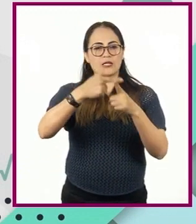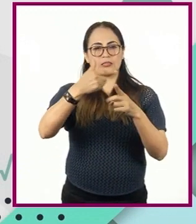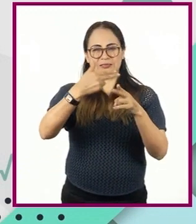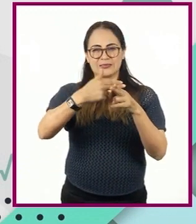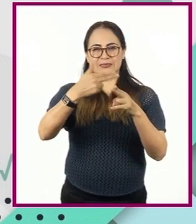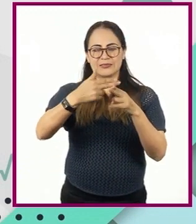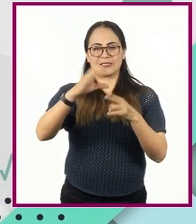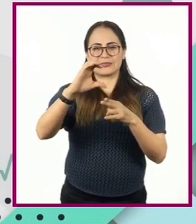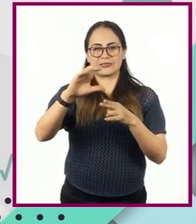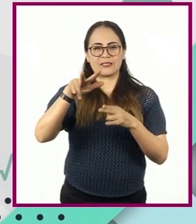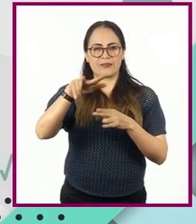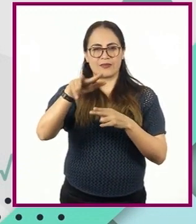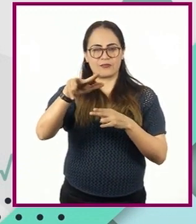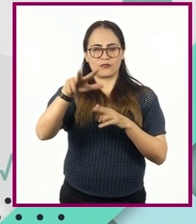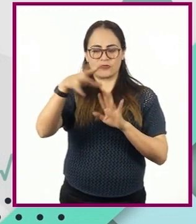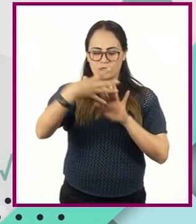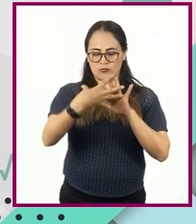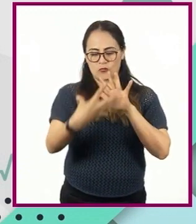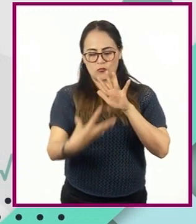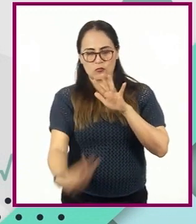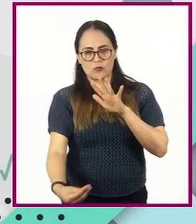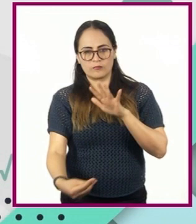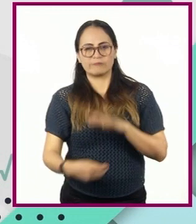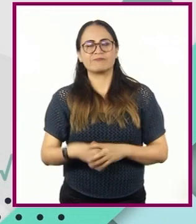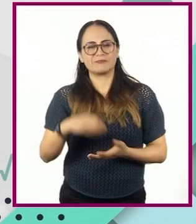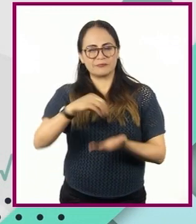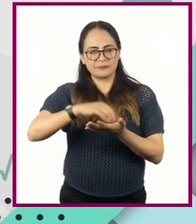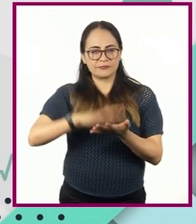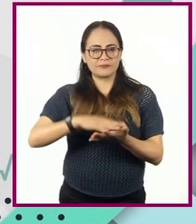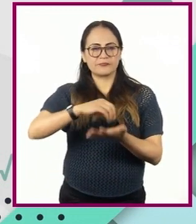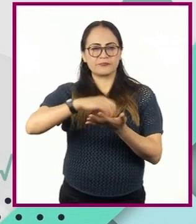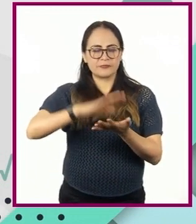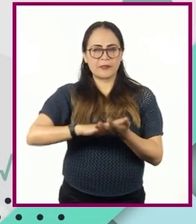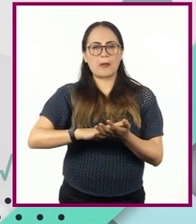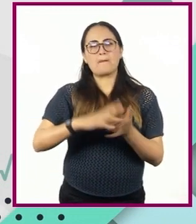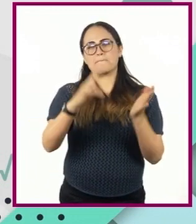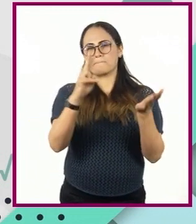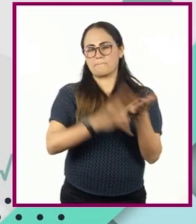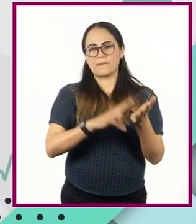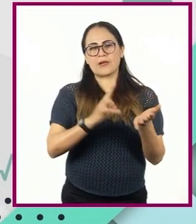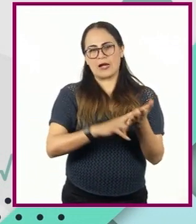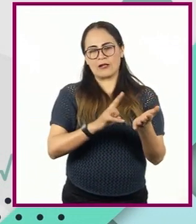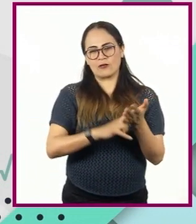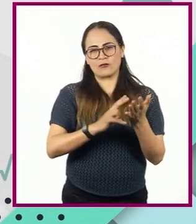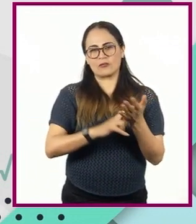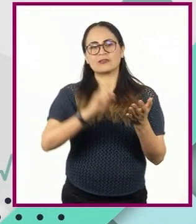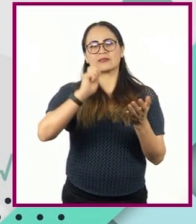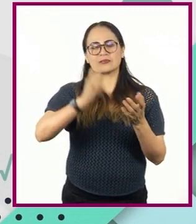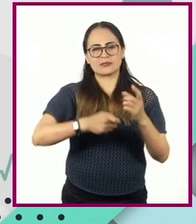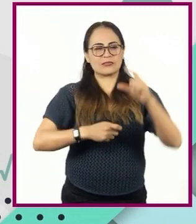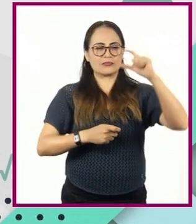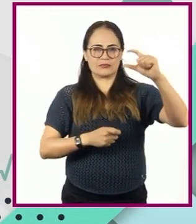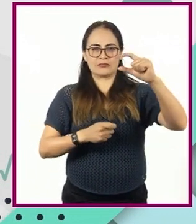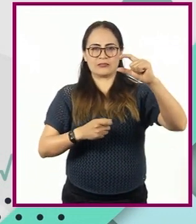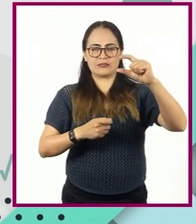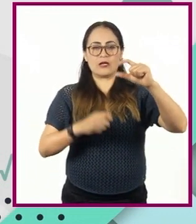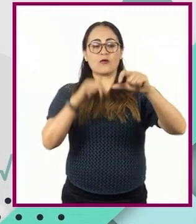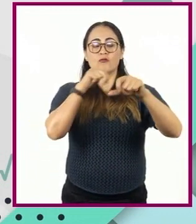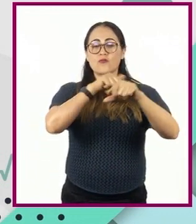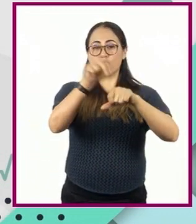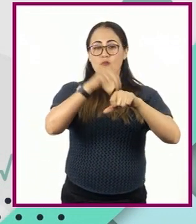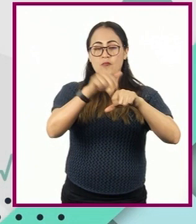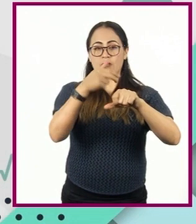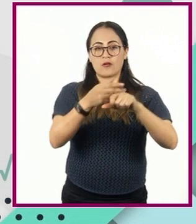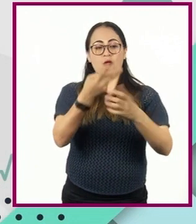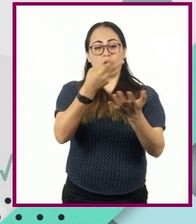C18. Como se observa, se han registrado los valores numéricos que cumplen con la condición de ser un número cuyo